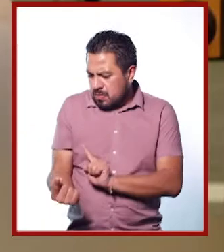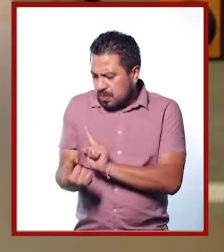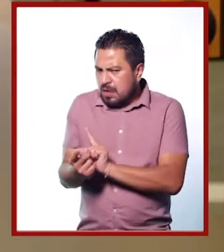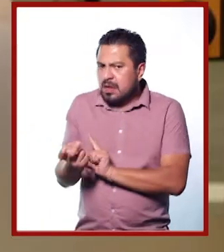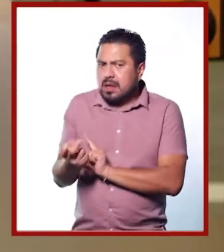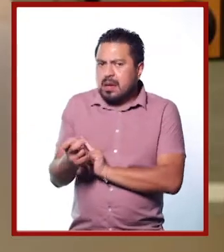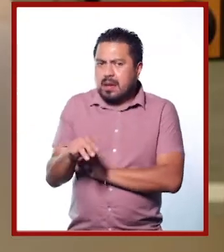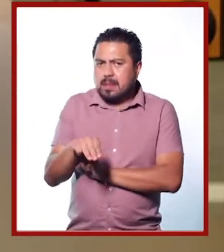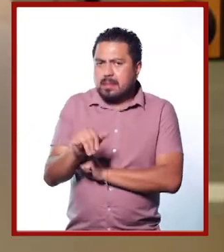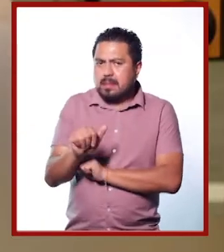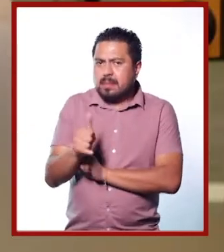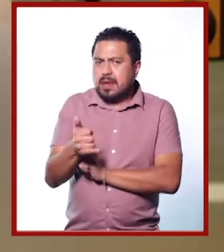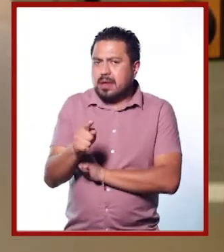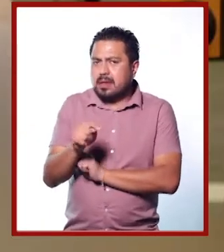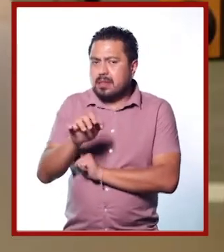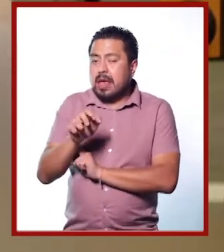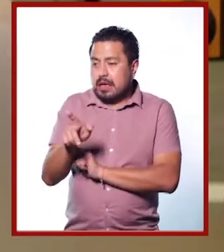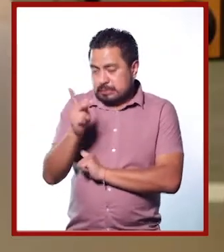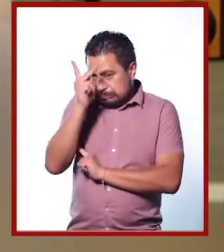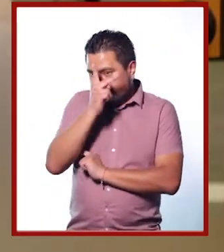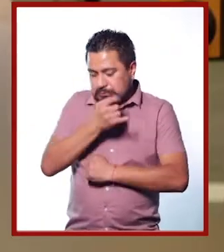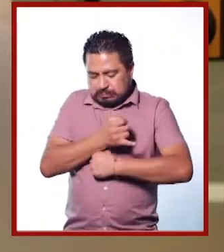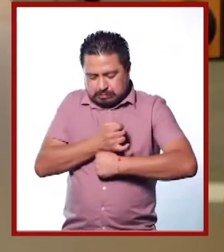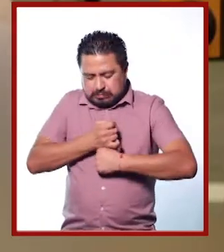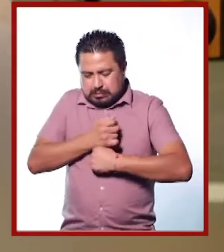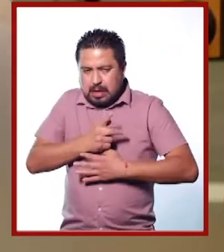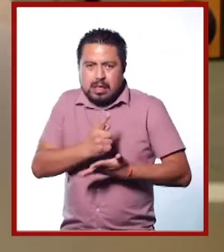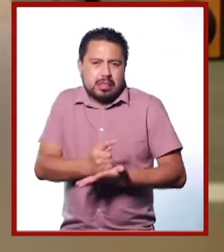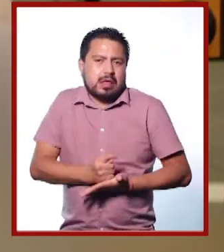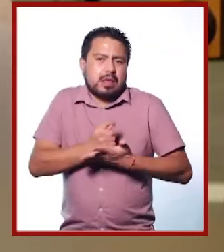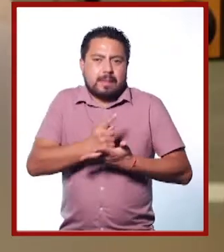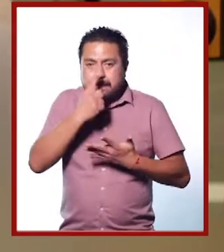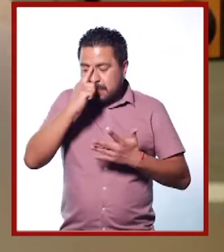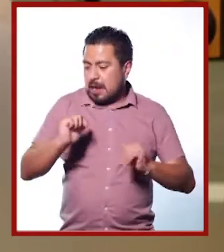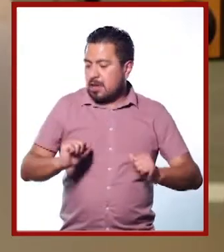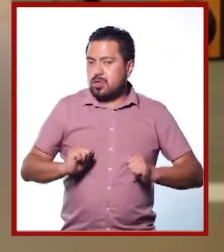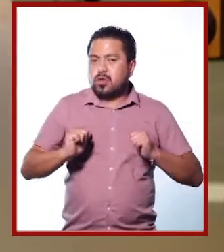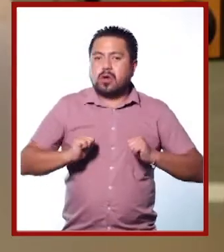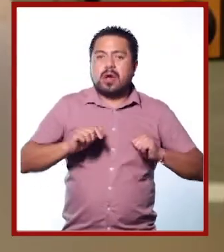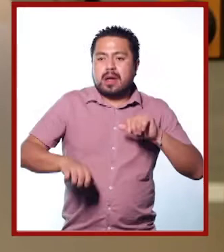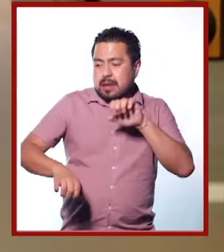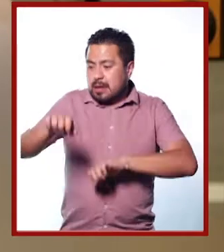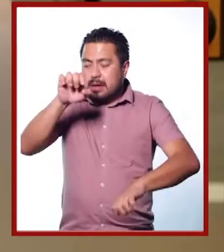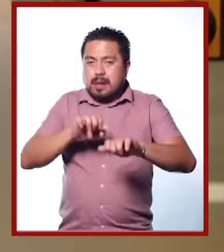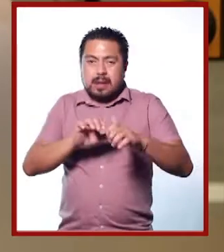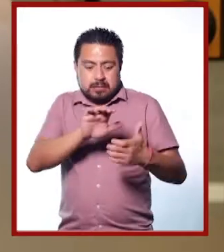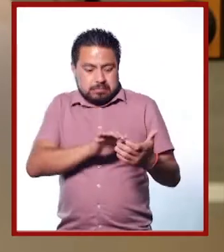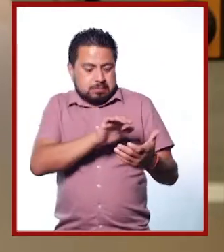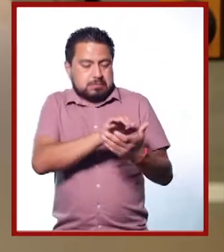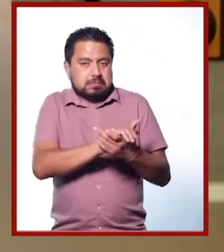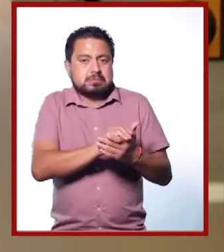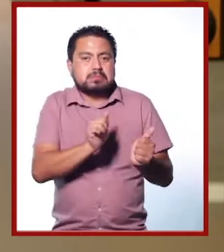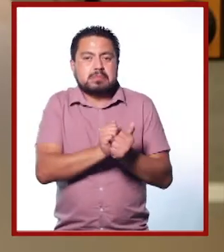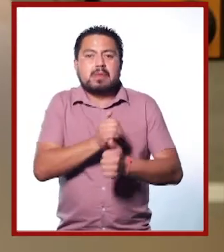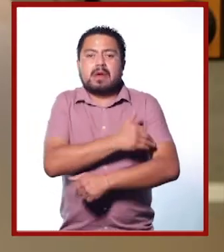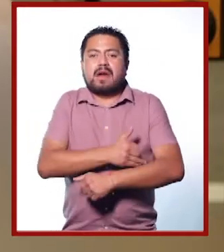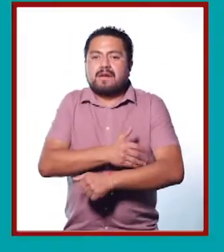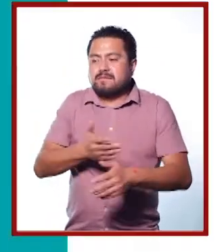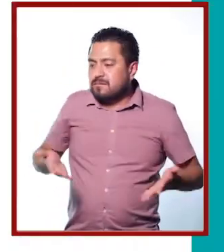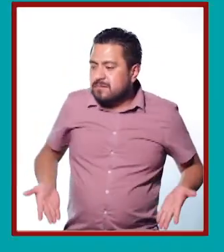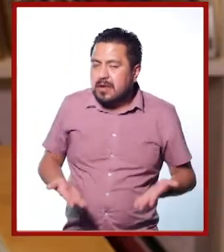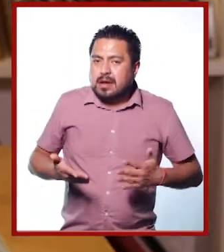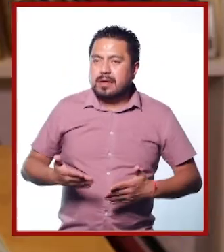la presencia de Maite Góngora, psicoanalista y psicoterapeuta para adolescentes, adultos, parejas y orientadora